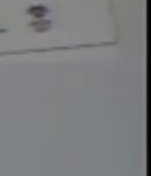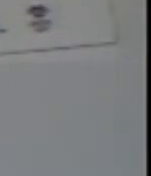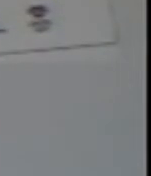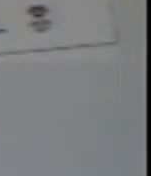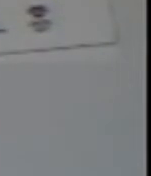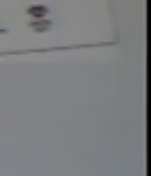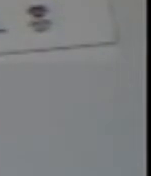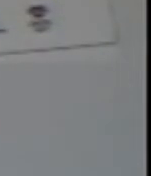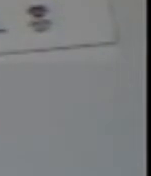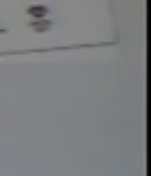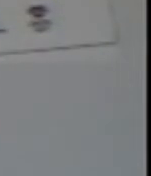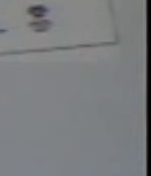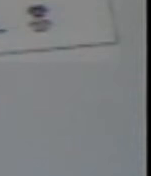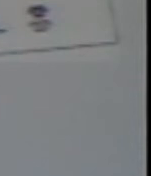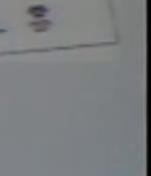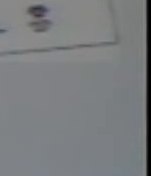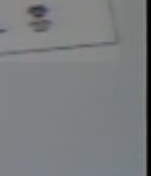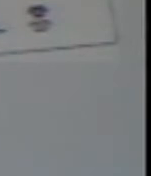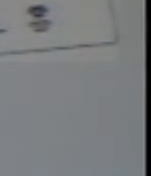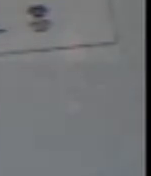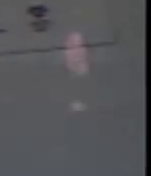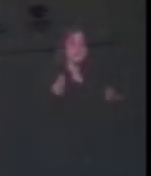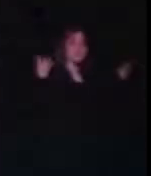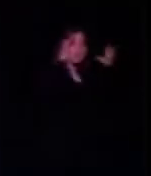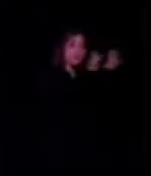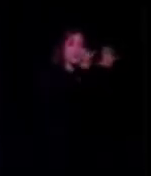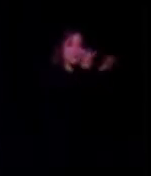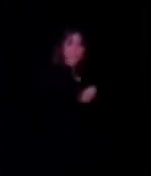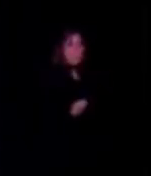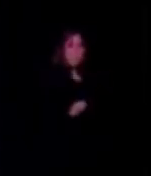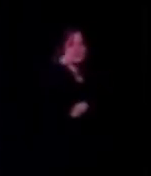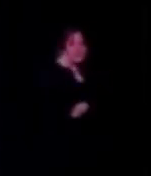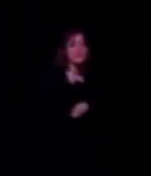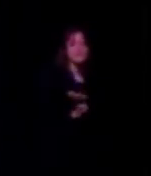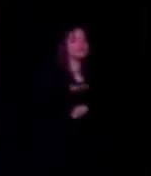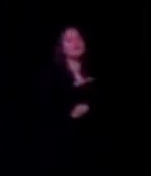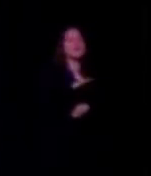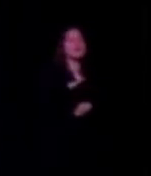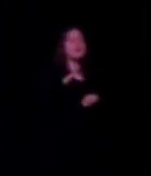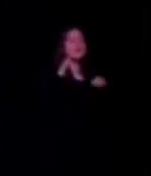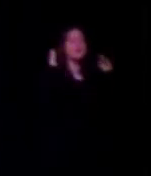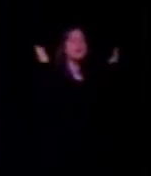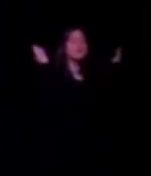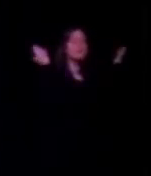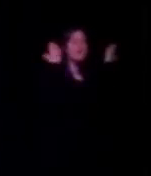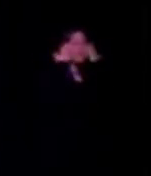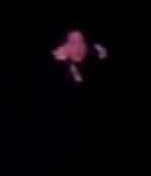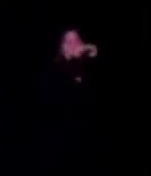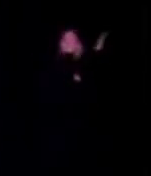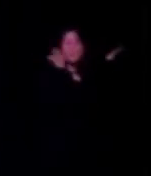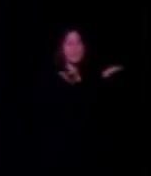el año 94 emerge la conferencia mundial de la unesco